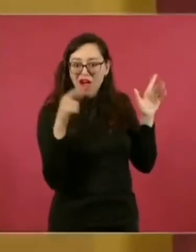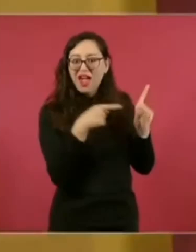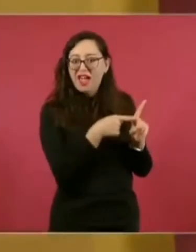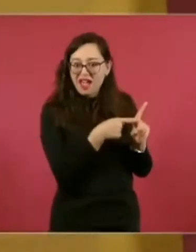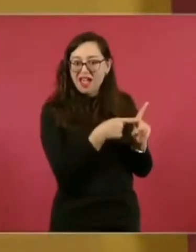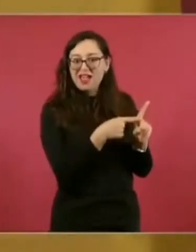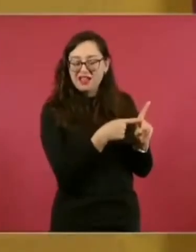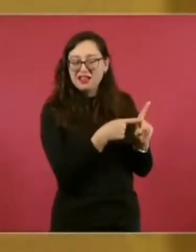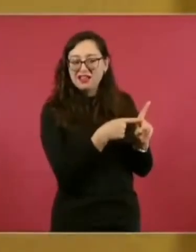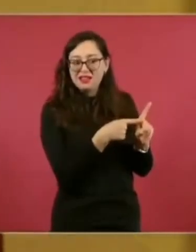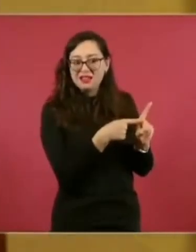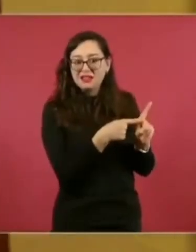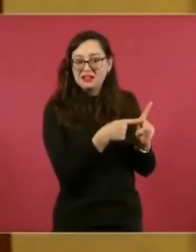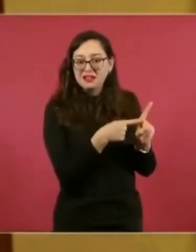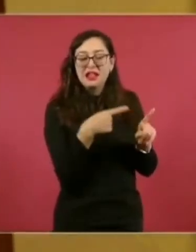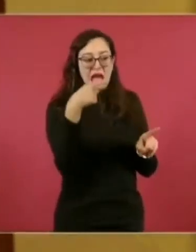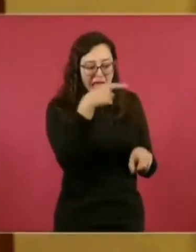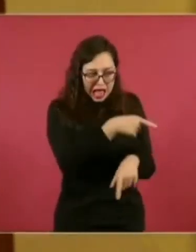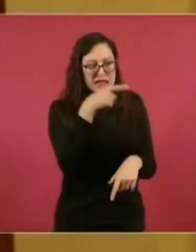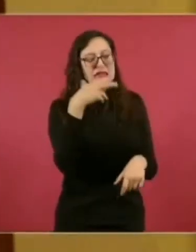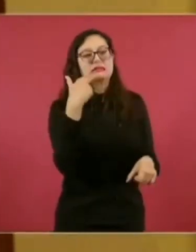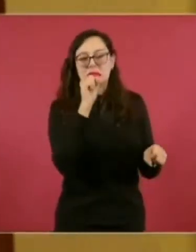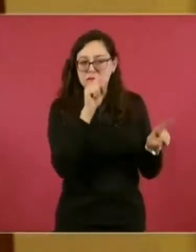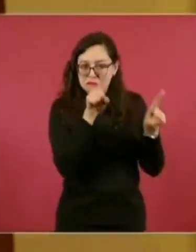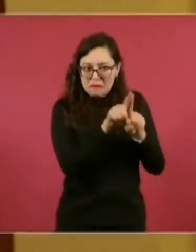por demostrada su probable